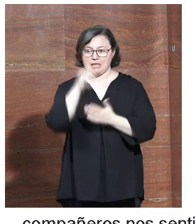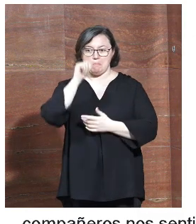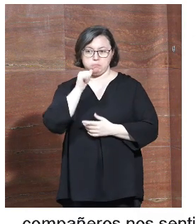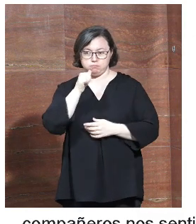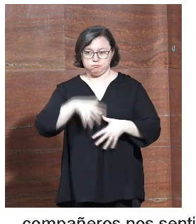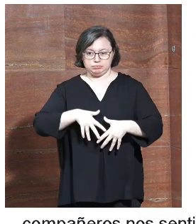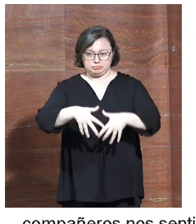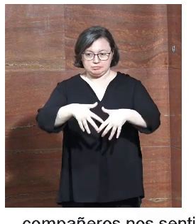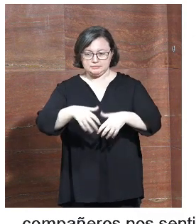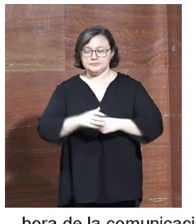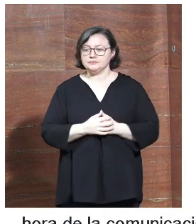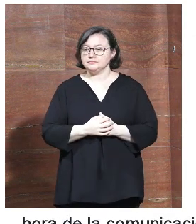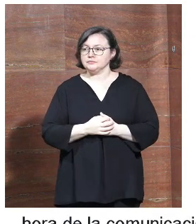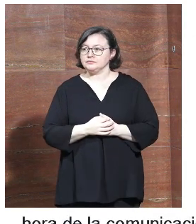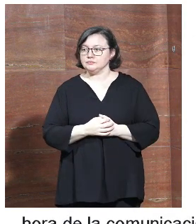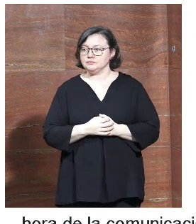embarazada.